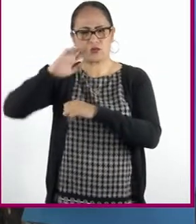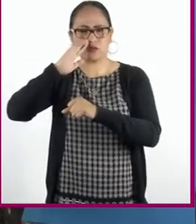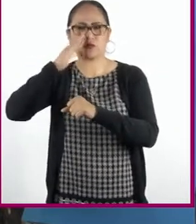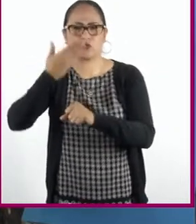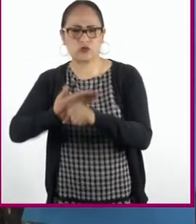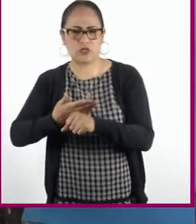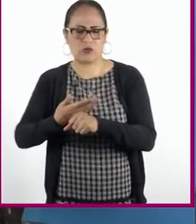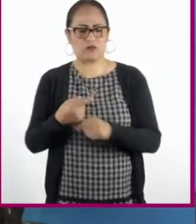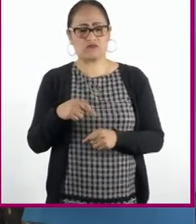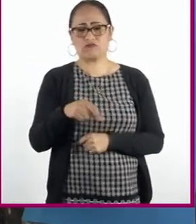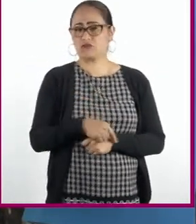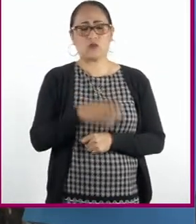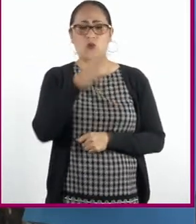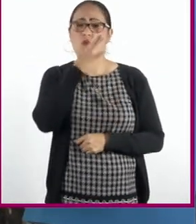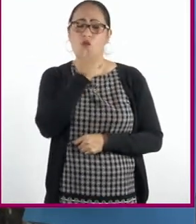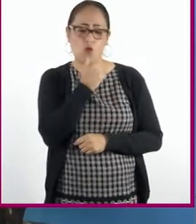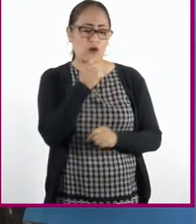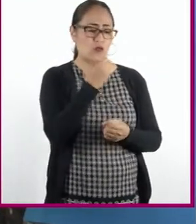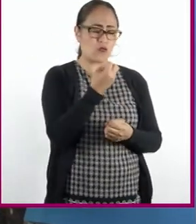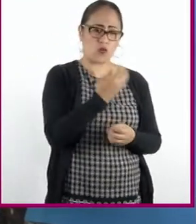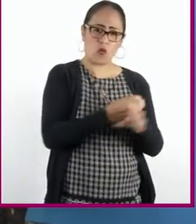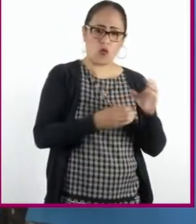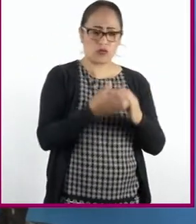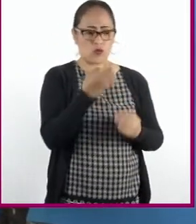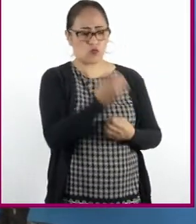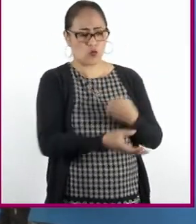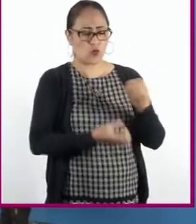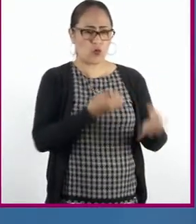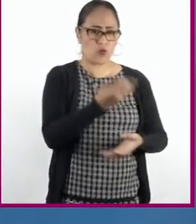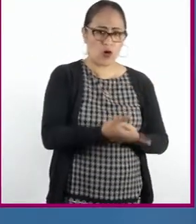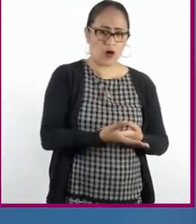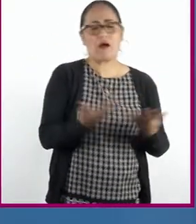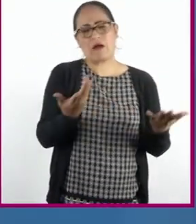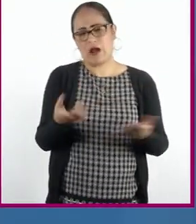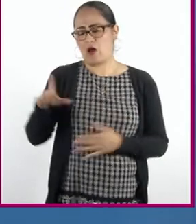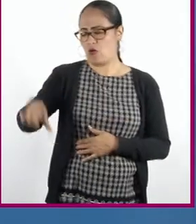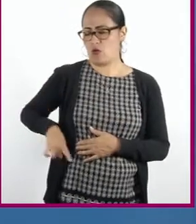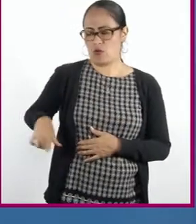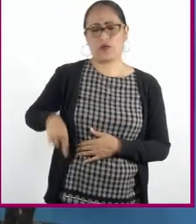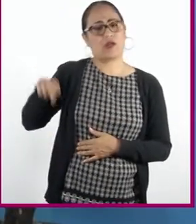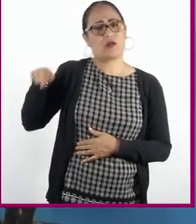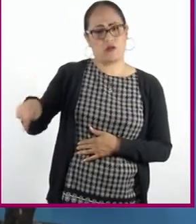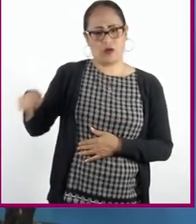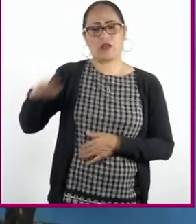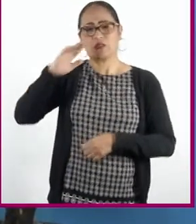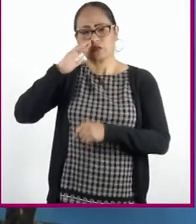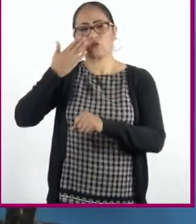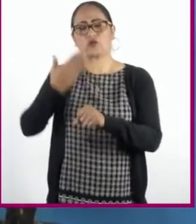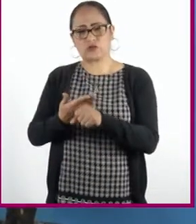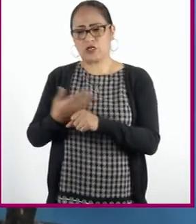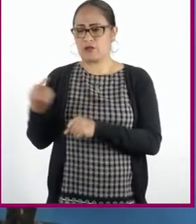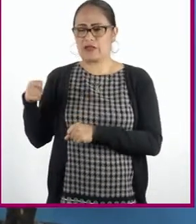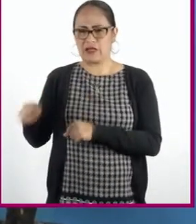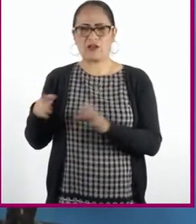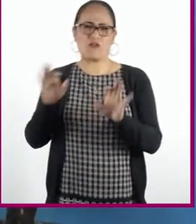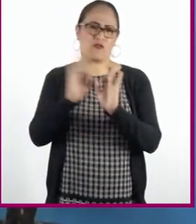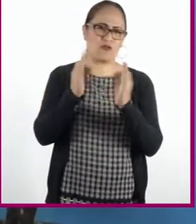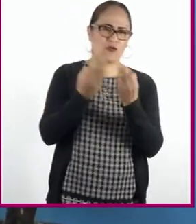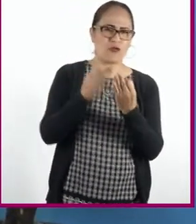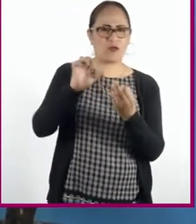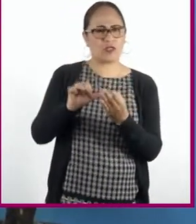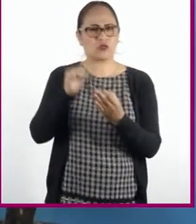niñas no pueden satisfacer sus necesidades, corresponde al Estado, como principal garante de derechos, buscar alternativas